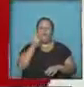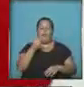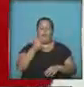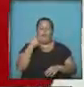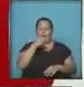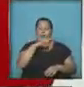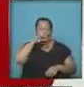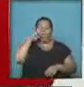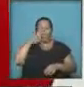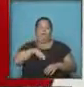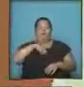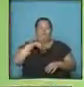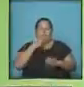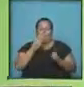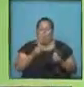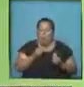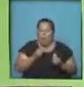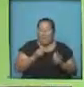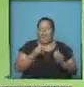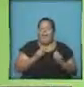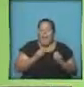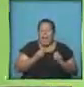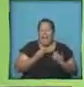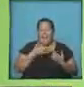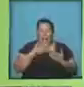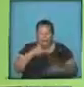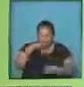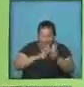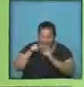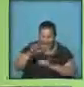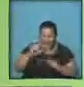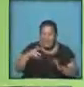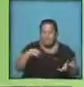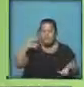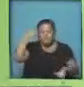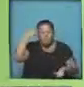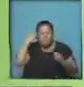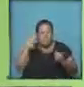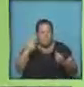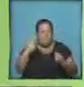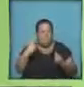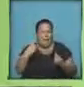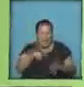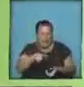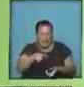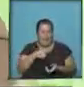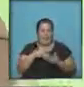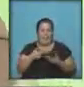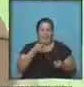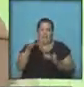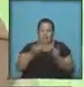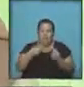vías respiratorias. Ahora, o sea, ¿cuál es el propósito? La verdad es que escuchando todo esto, dice uno, ¿para qué someterse a esta instancia? ¿No?